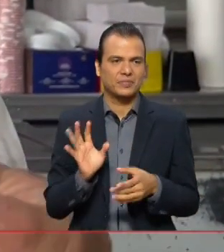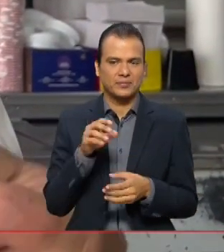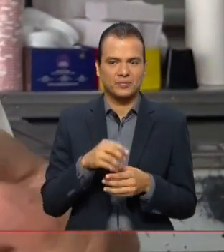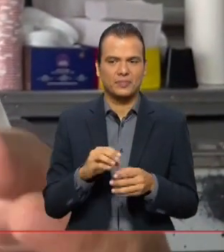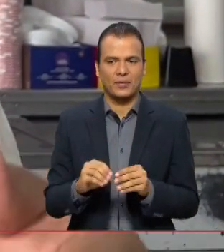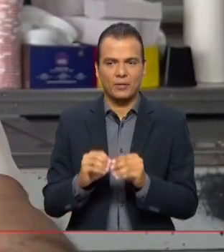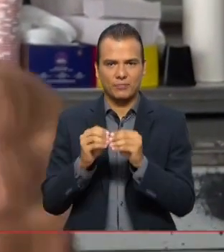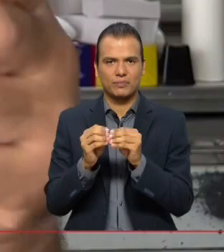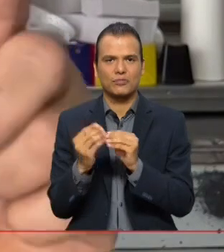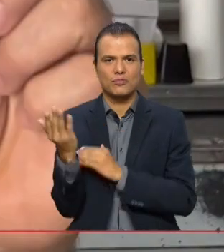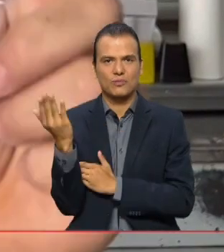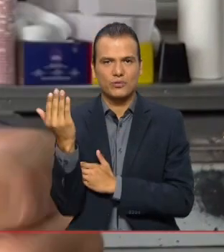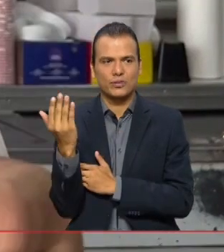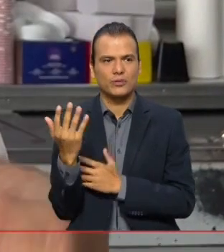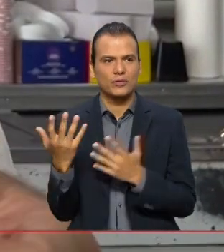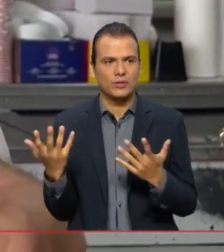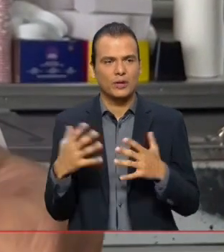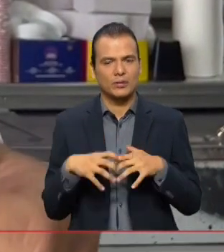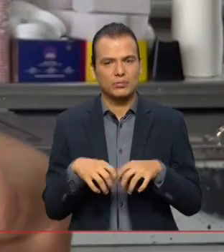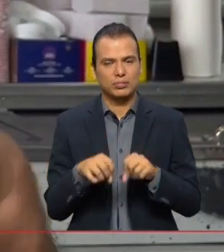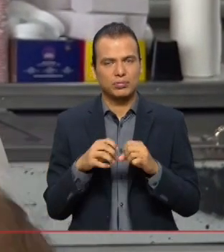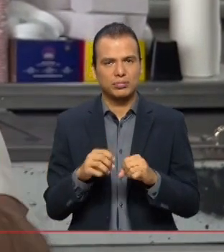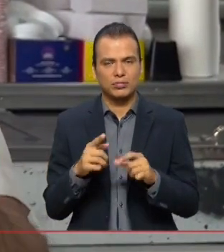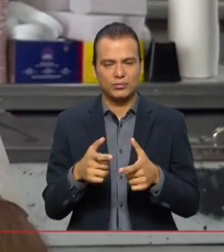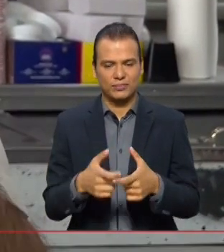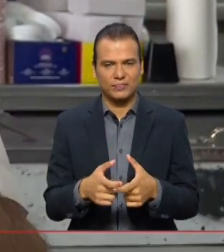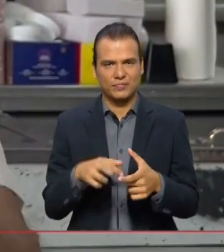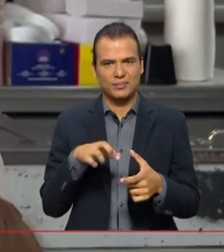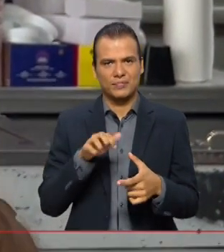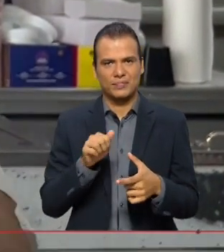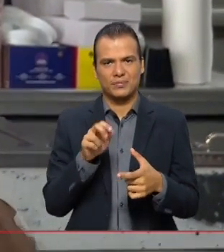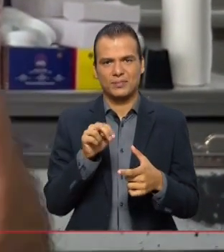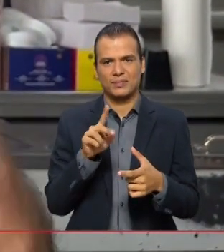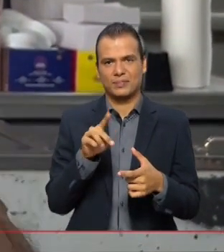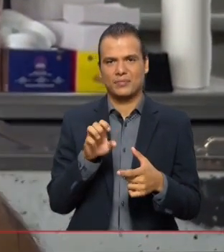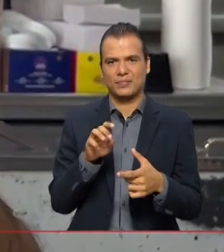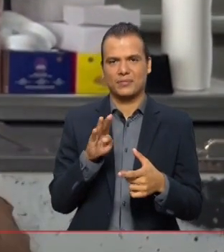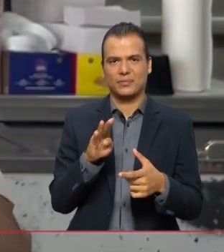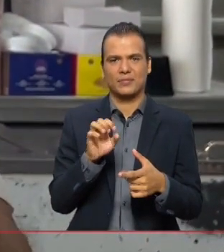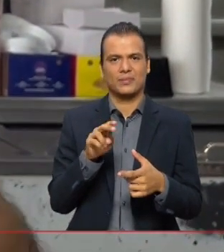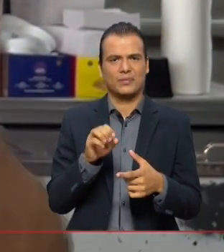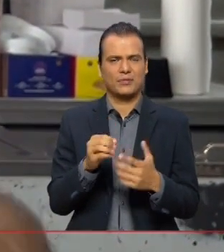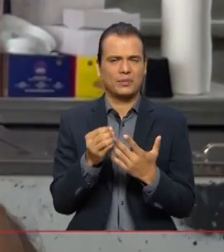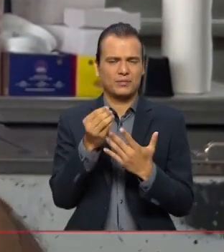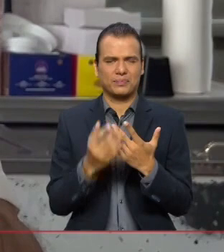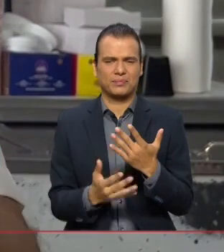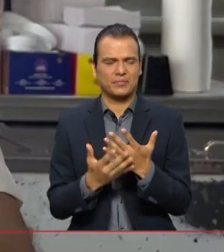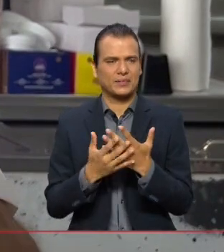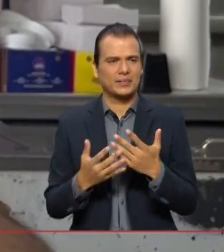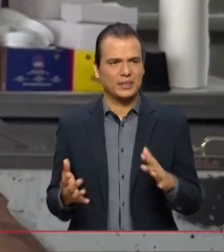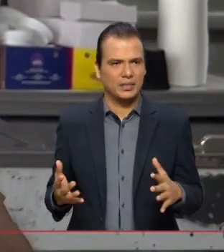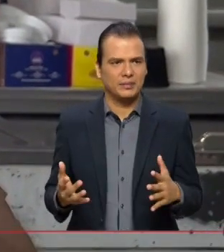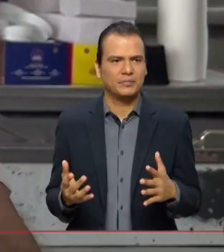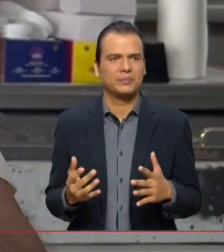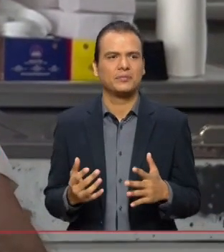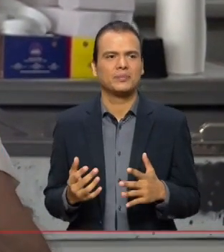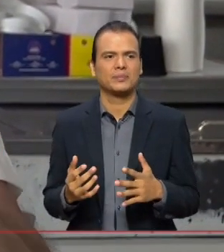muñequitos con masa de pan de bono en ese tiempo. El buey, la mula, José, María, los pastorcitos y las